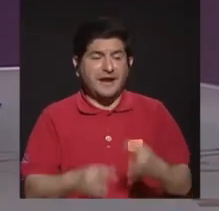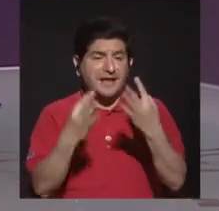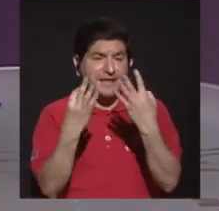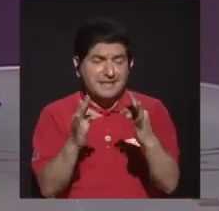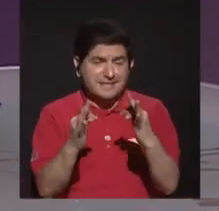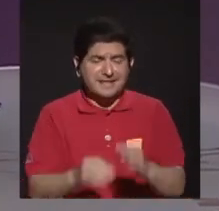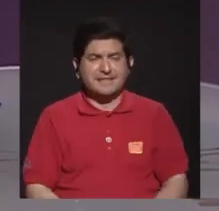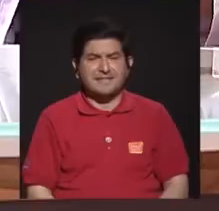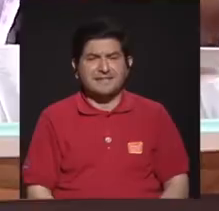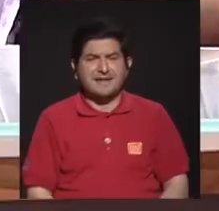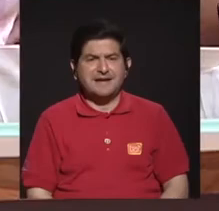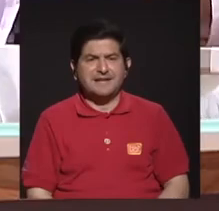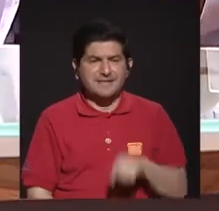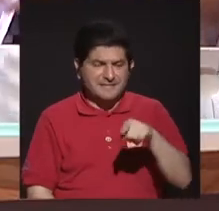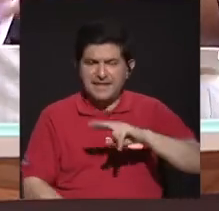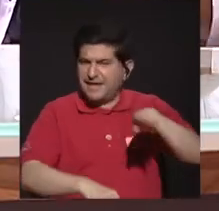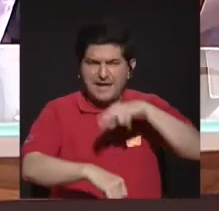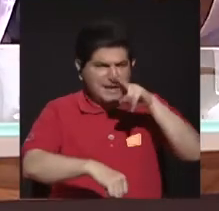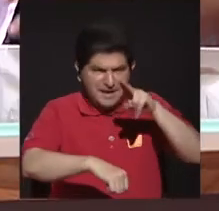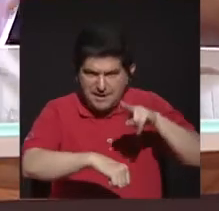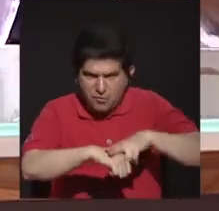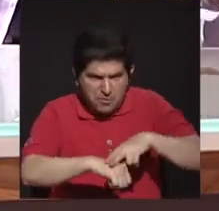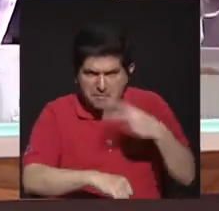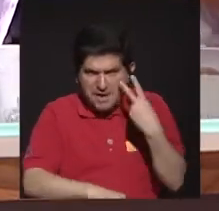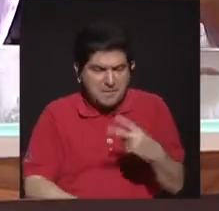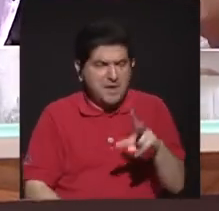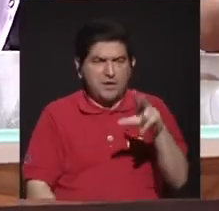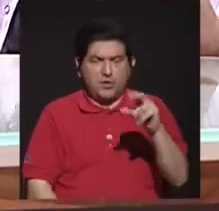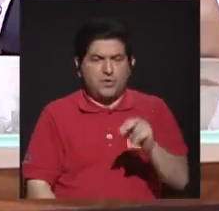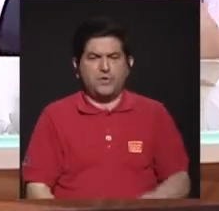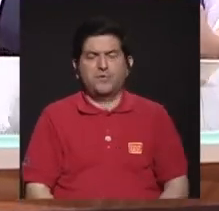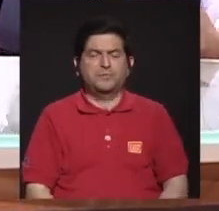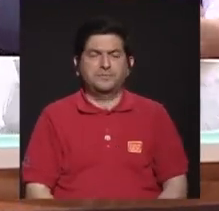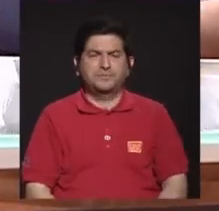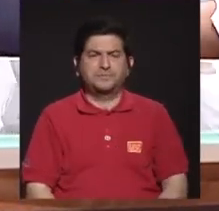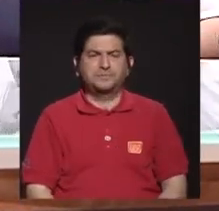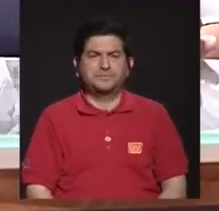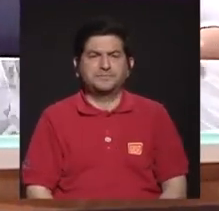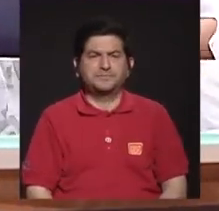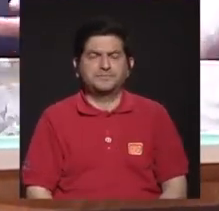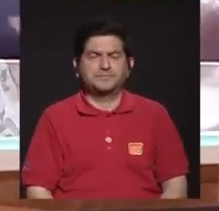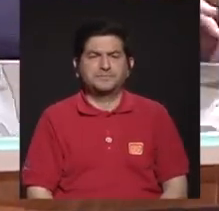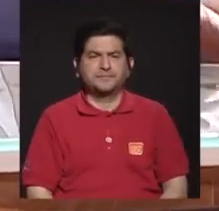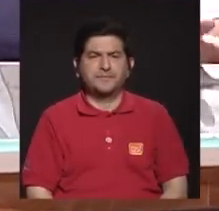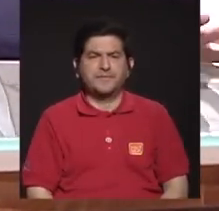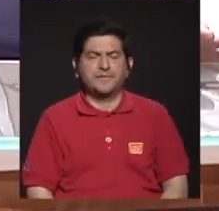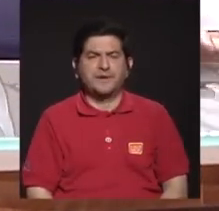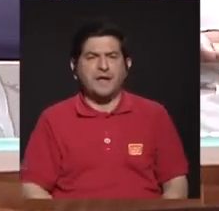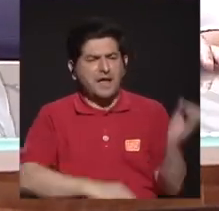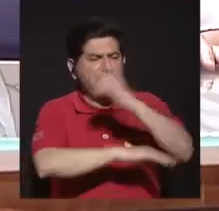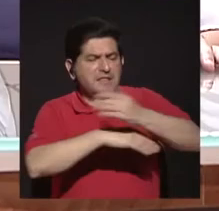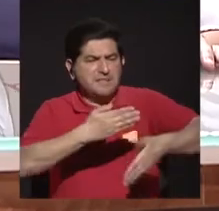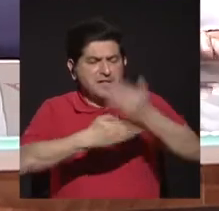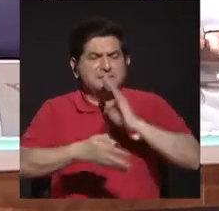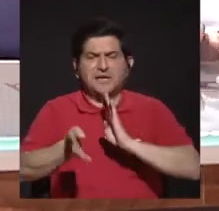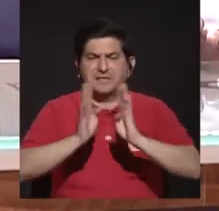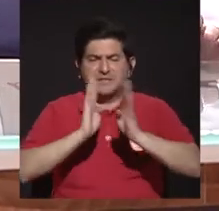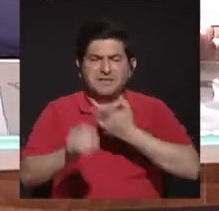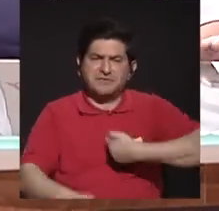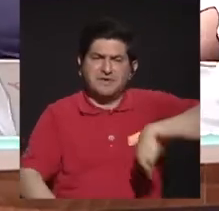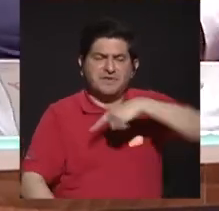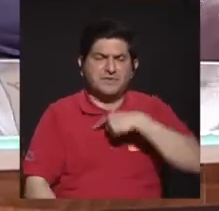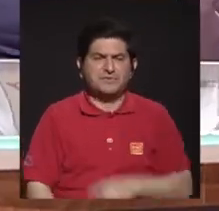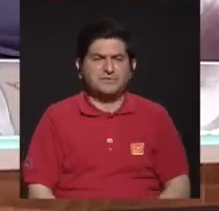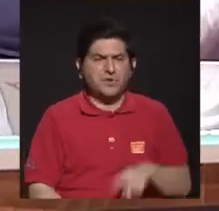desvirtuando. Naturalización de que esto es así y debe ser así. En estos días hemos conversado sobre